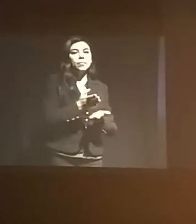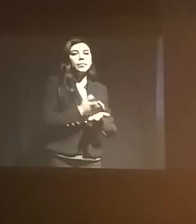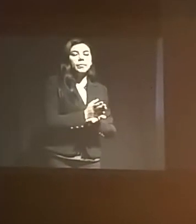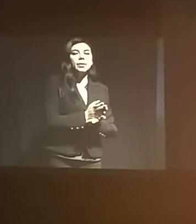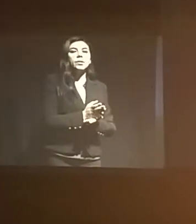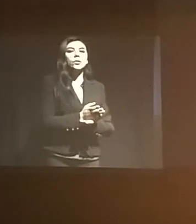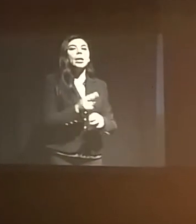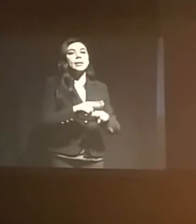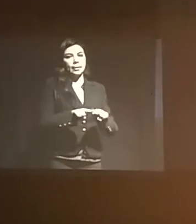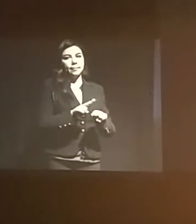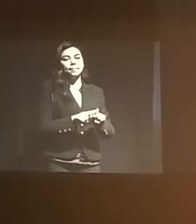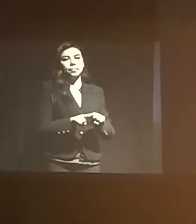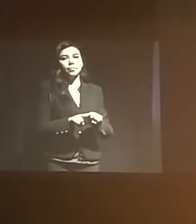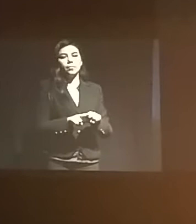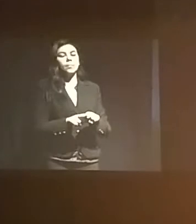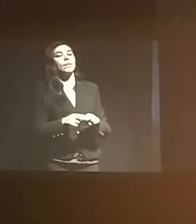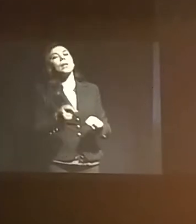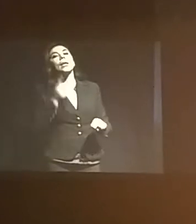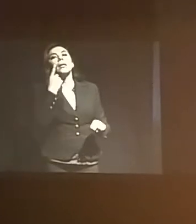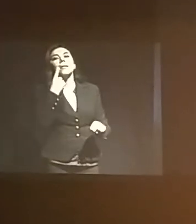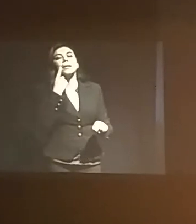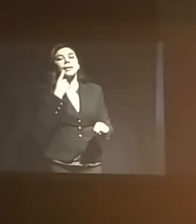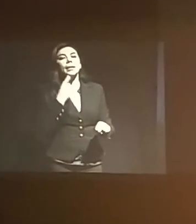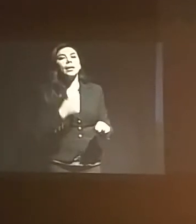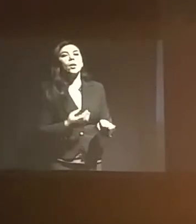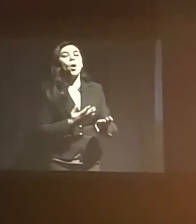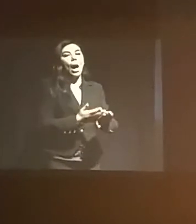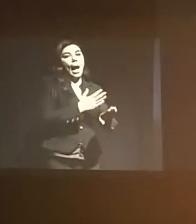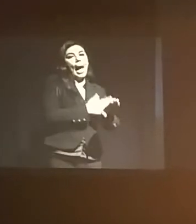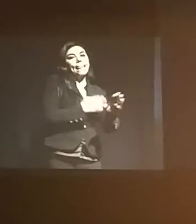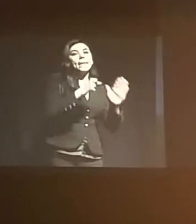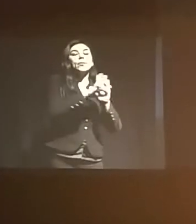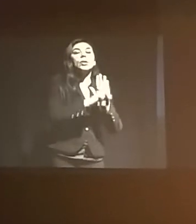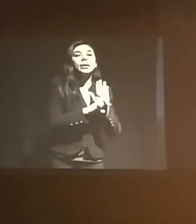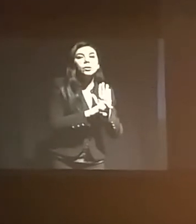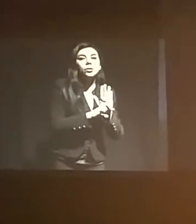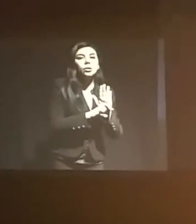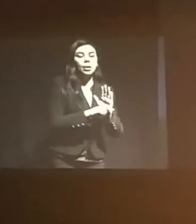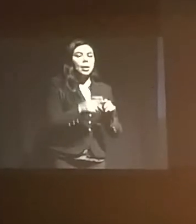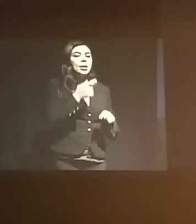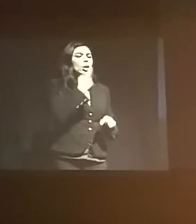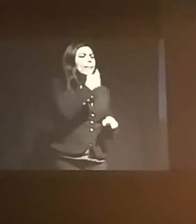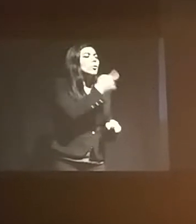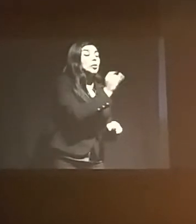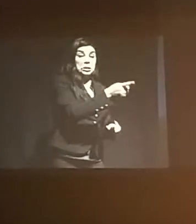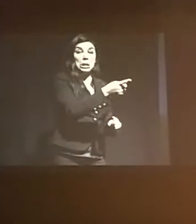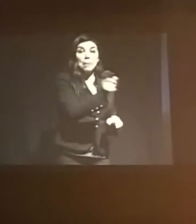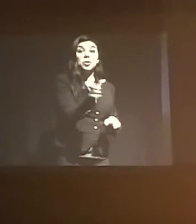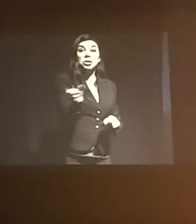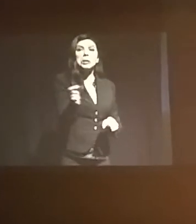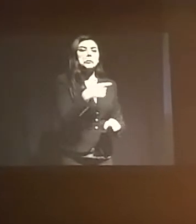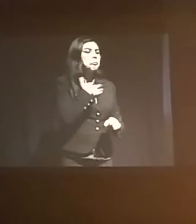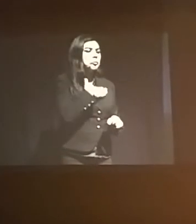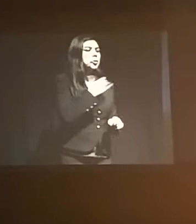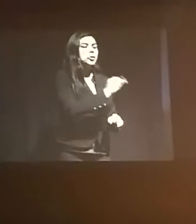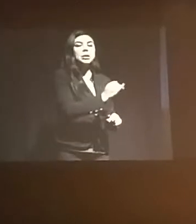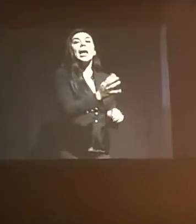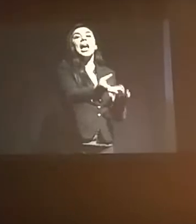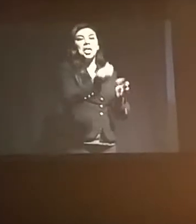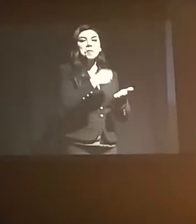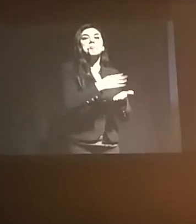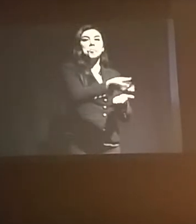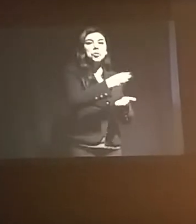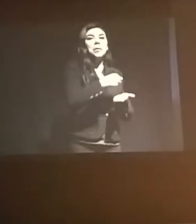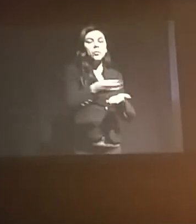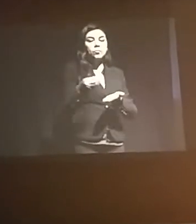acción. O sea, tengo anteproyecto, esta es mi zona, y le vuelvo a preguntar a las personas, ¿le gustó? Estos son los estándares que incorporamos,